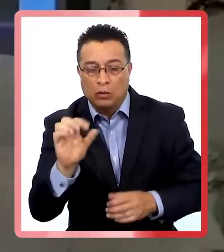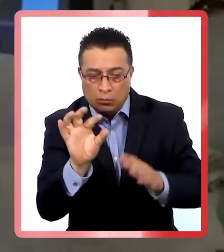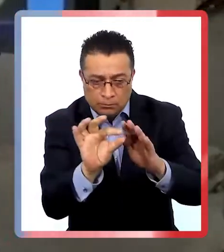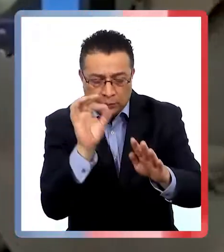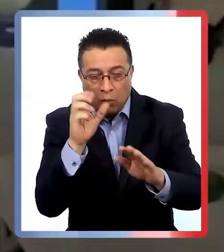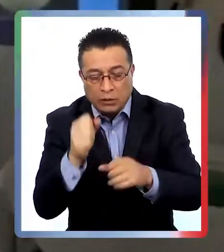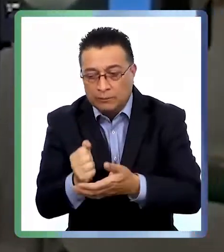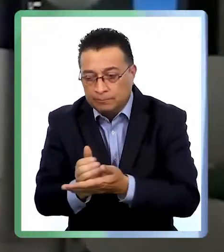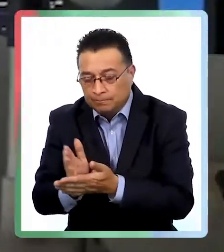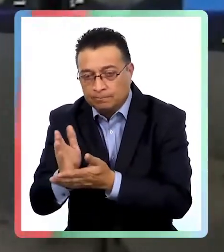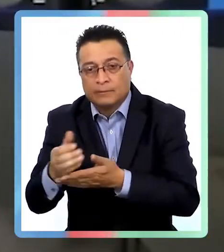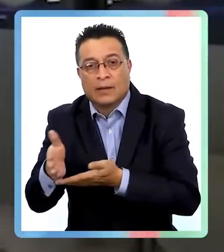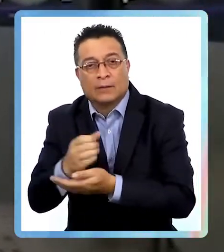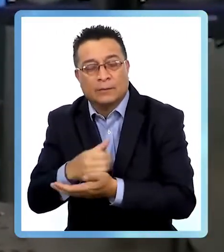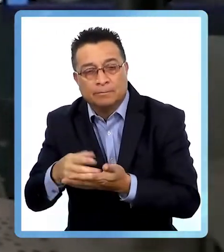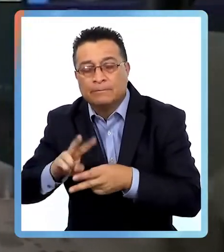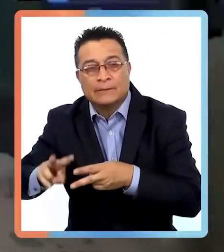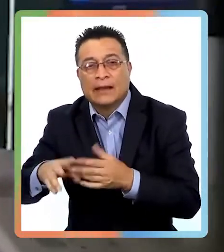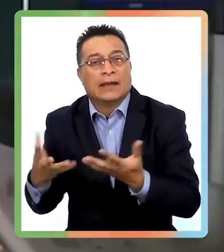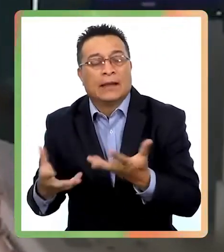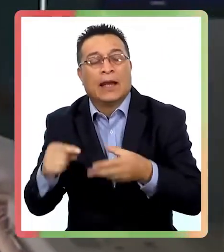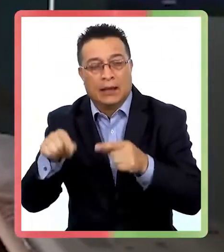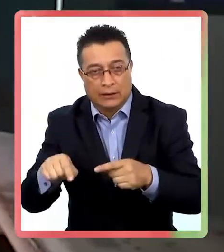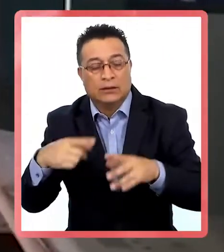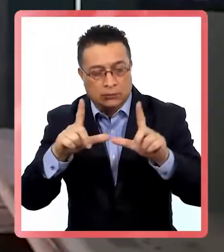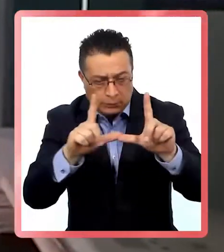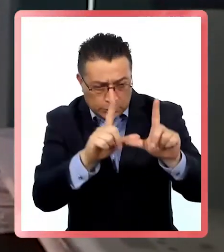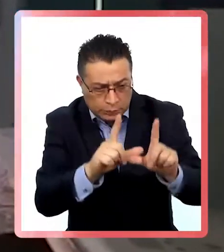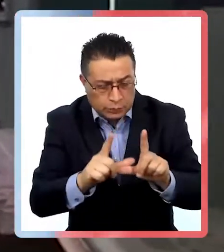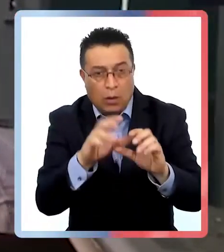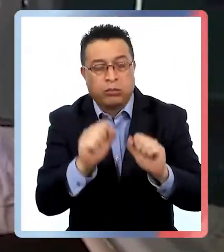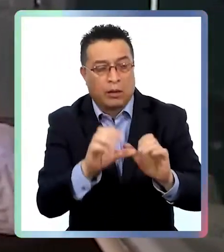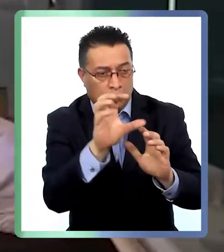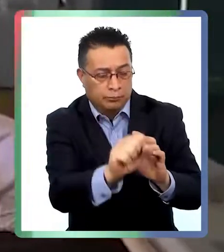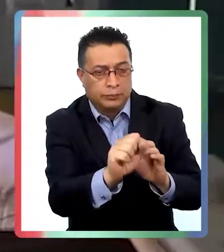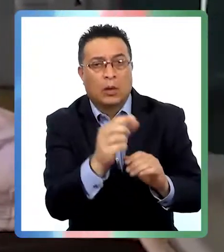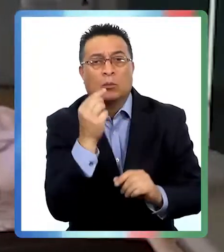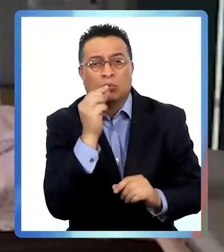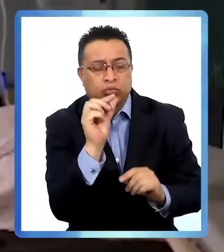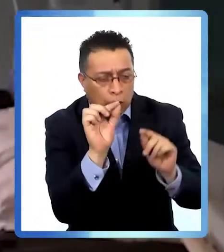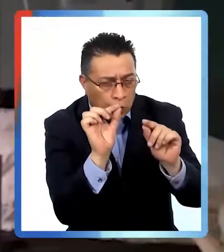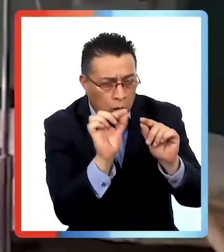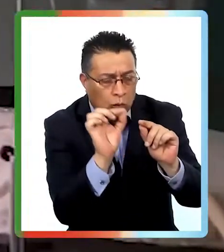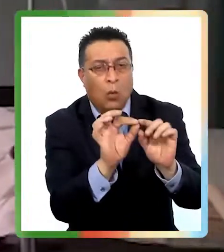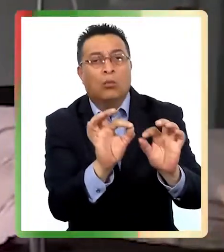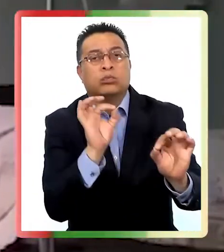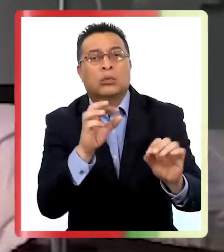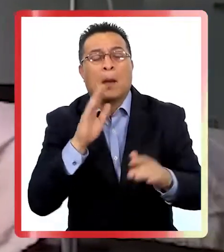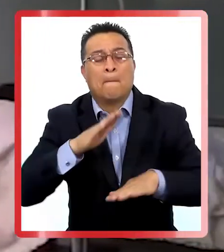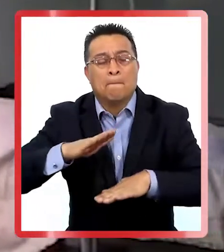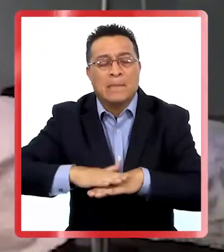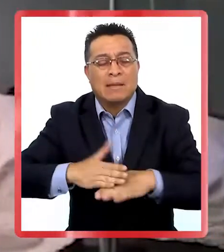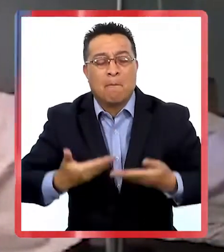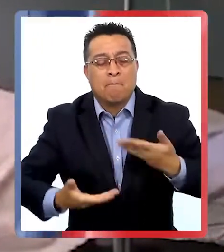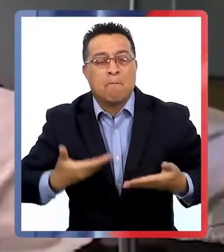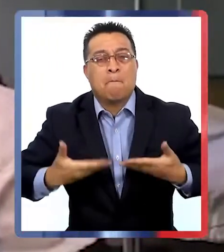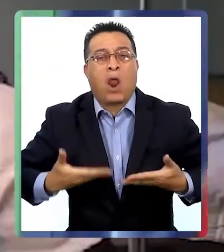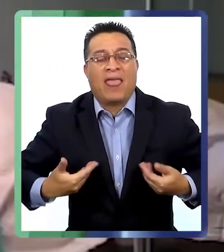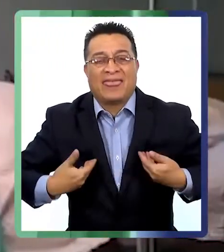iniciar un tratamiento y la radiología intervencional permite obtener esas biopsias con pequeñas agujas y con mínimas molestias para el